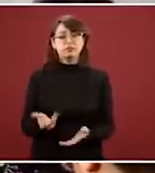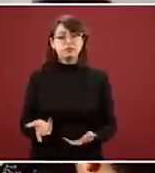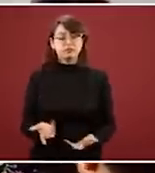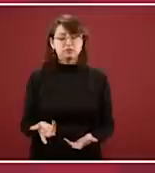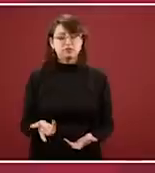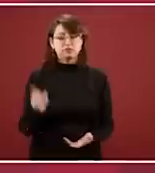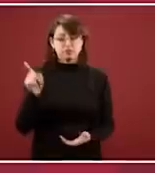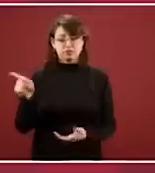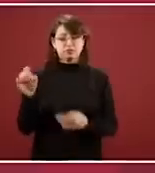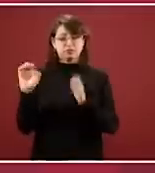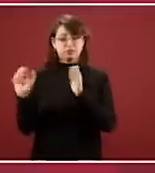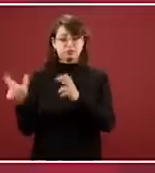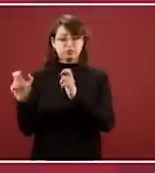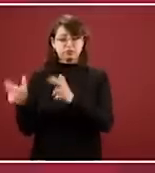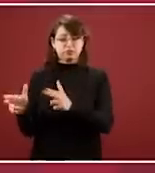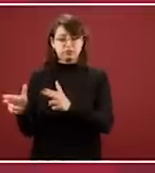en Chiapas,